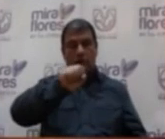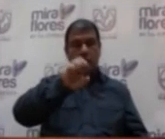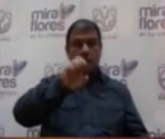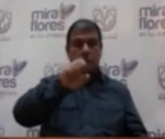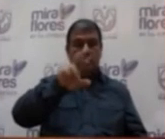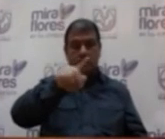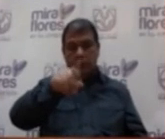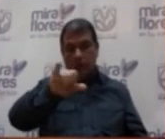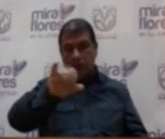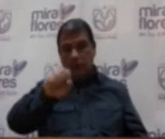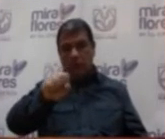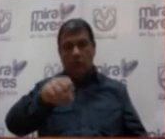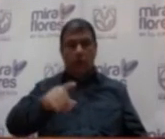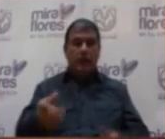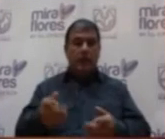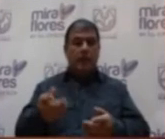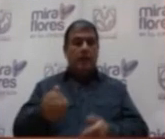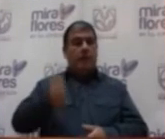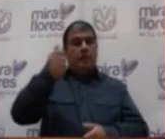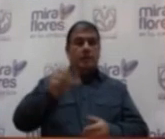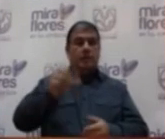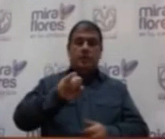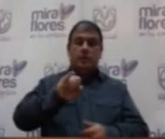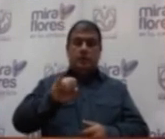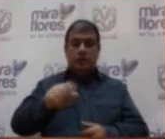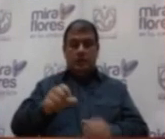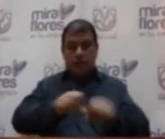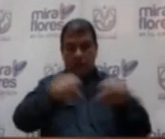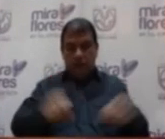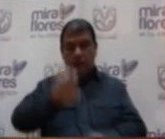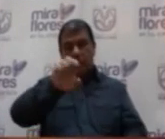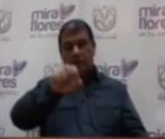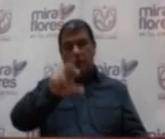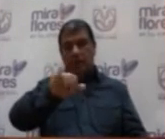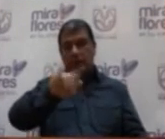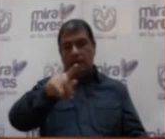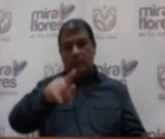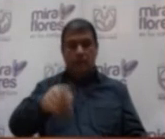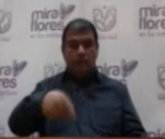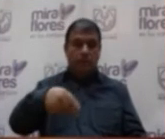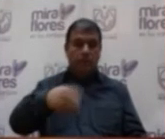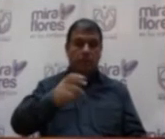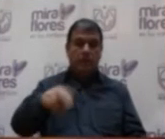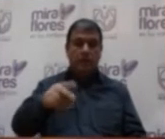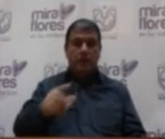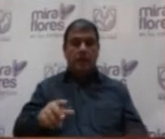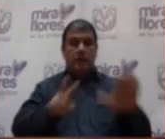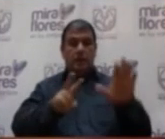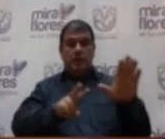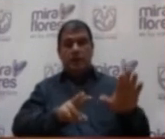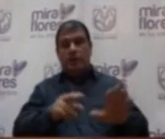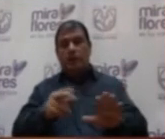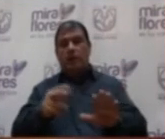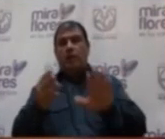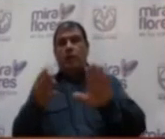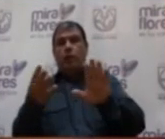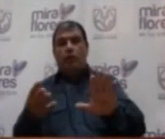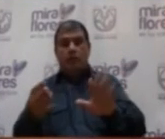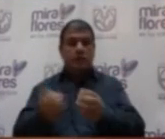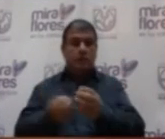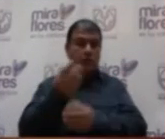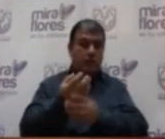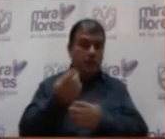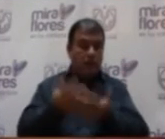al gerente de Sistemas de Tecnologías de Información, Eric Peña, los días del 7 al 9 de septiembre,